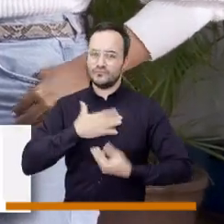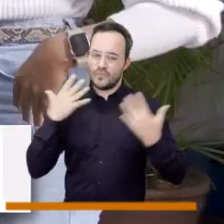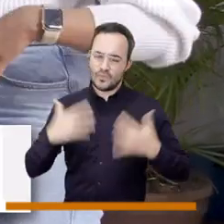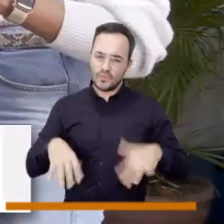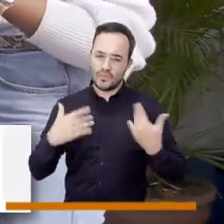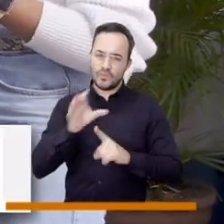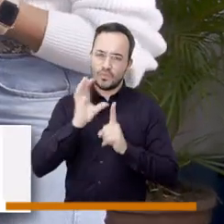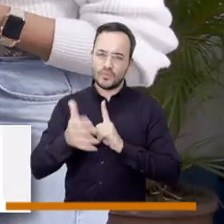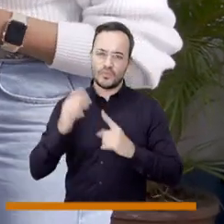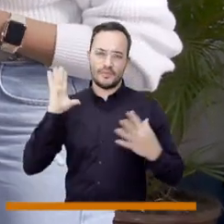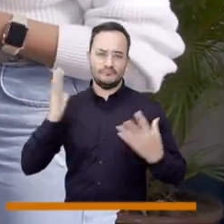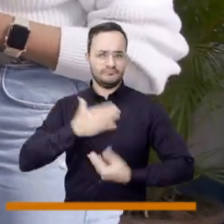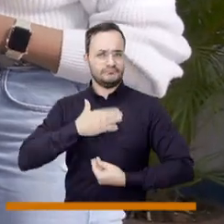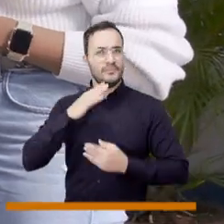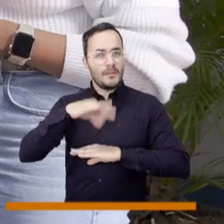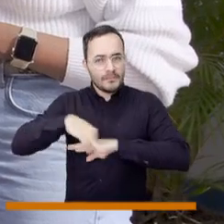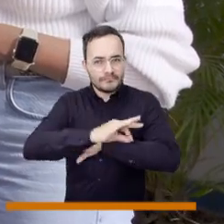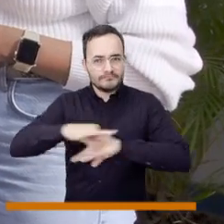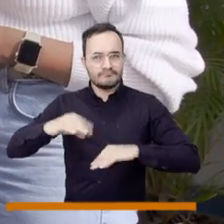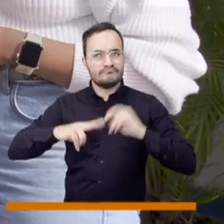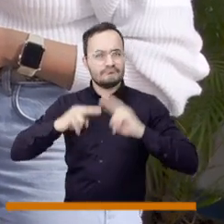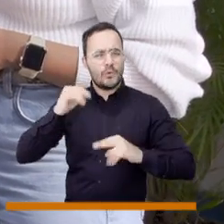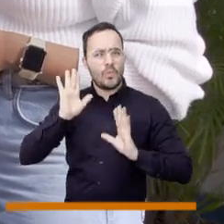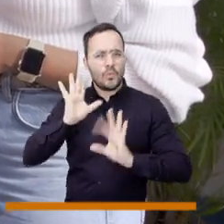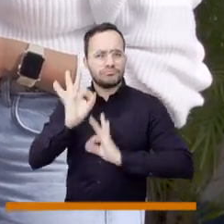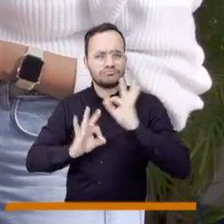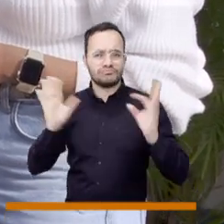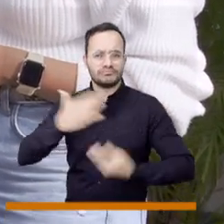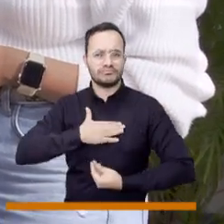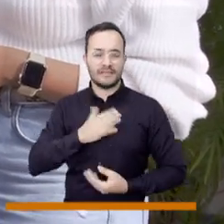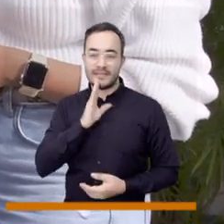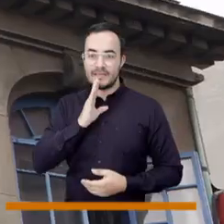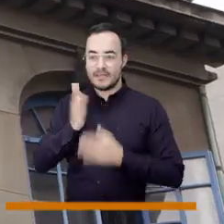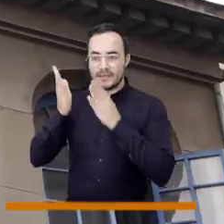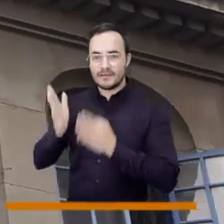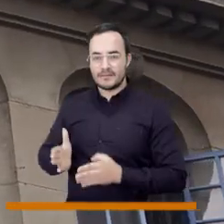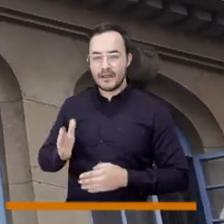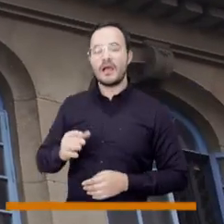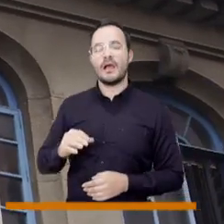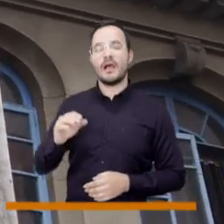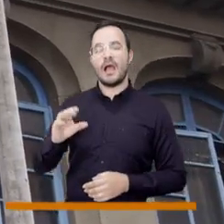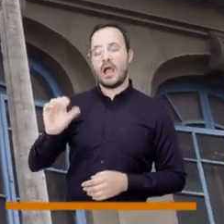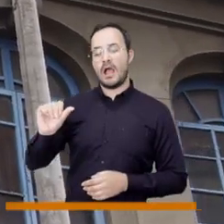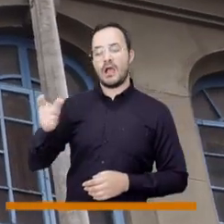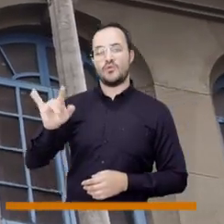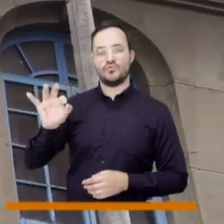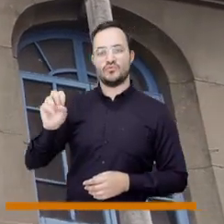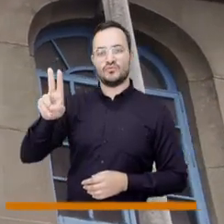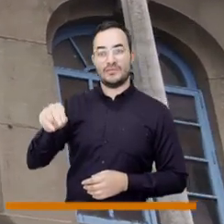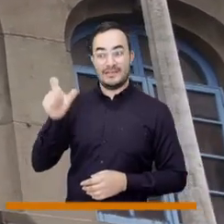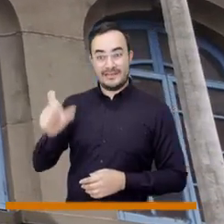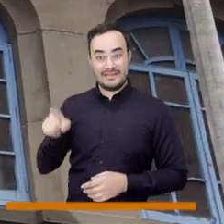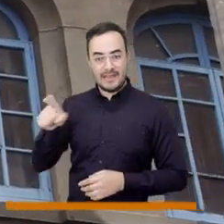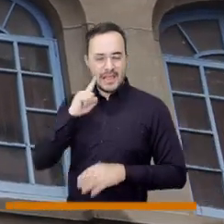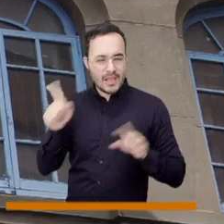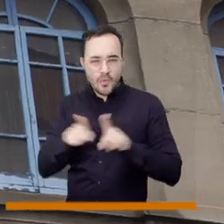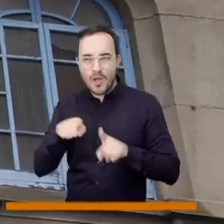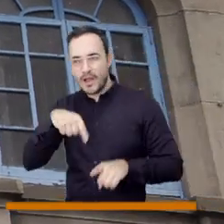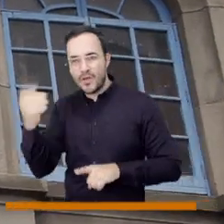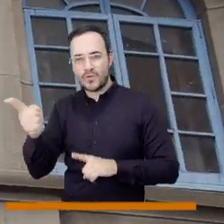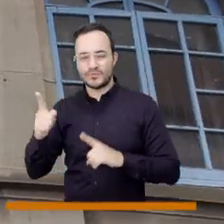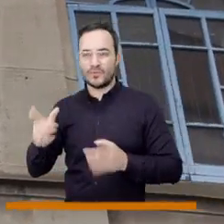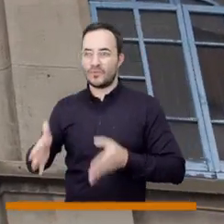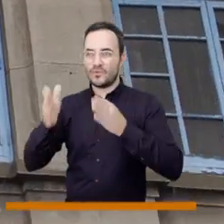arquitectónico de la ciudad y fue diseñado por el arquitecto belga Agustín gobers que es el mismo arquitecto del Palacio de cultura del Palacio Nacional